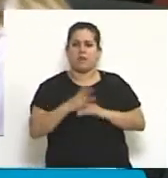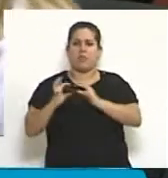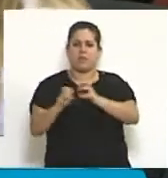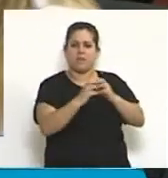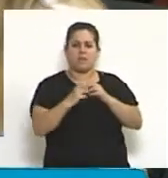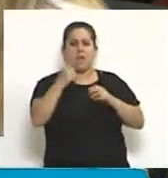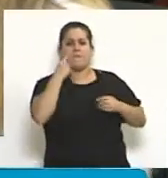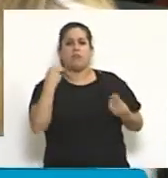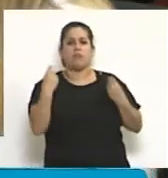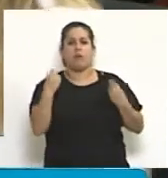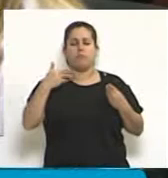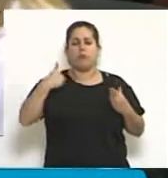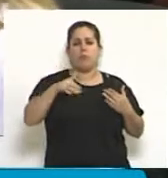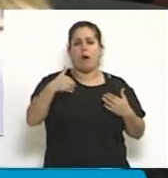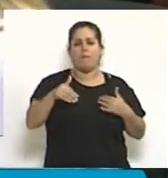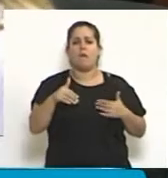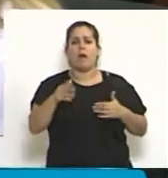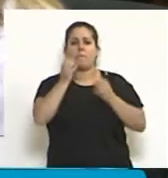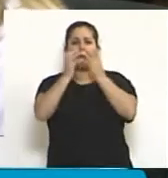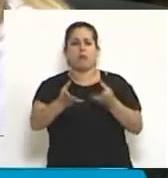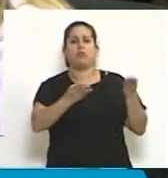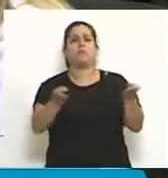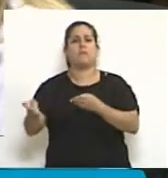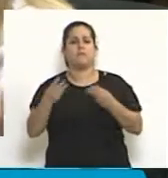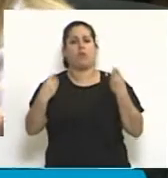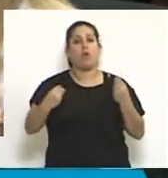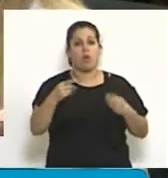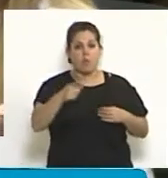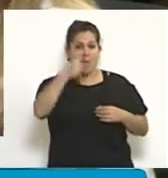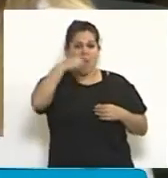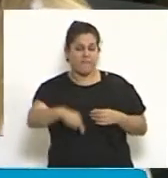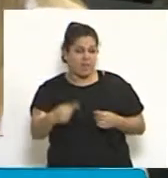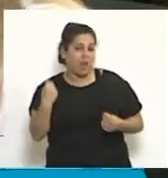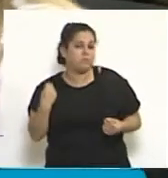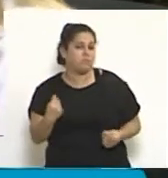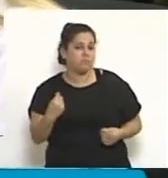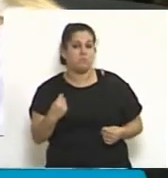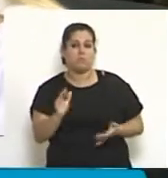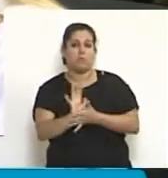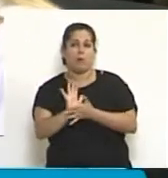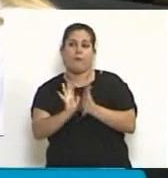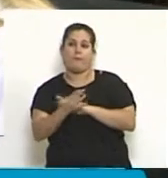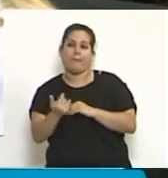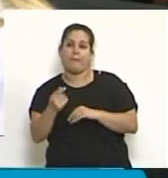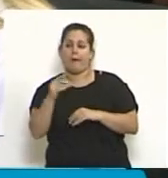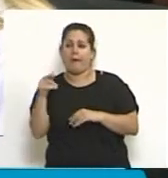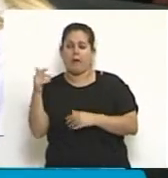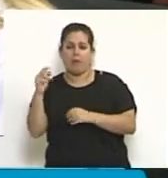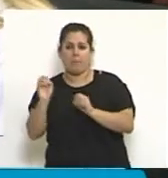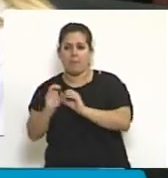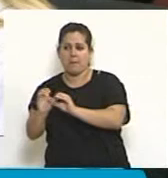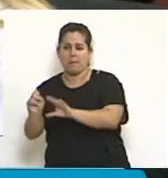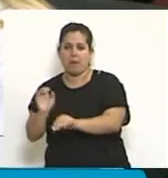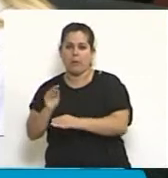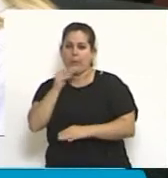cómo implementar un mejor servicio, y termina siendo simplemente un parche, un nuevo